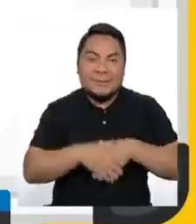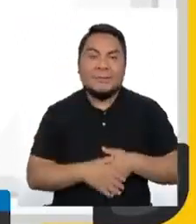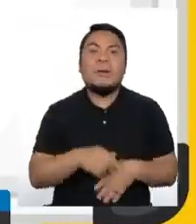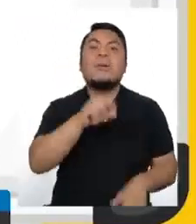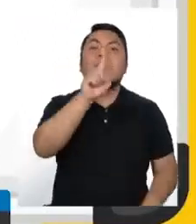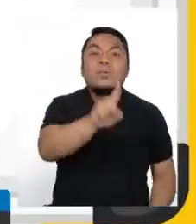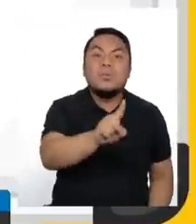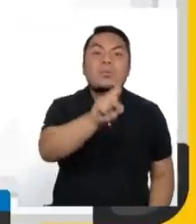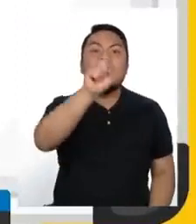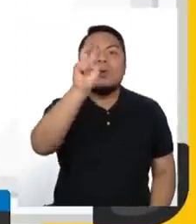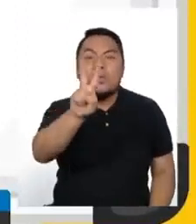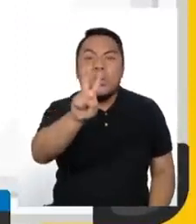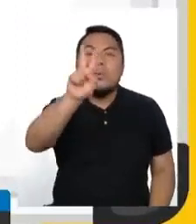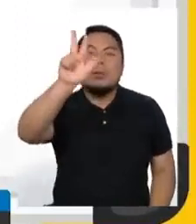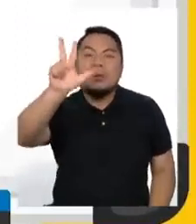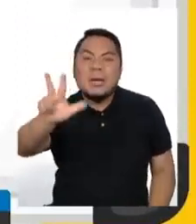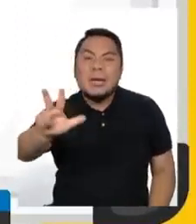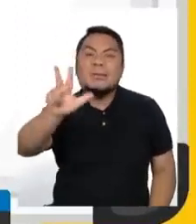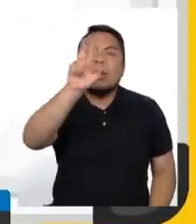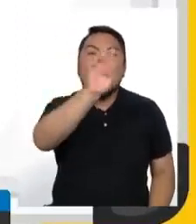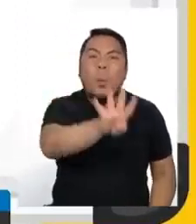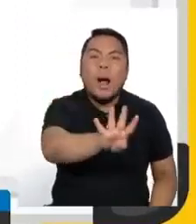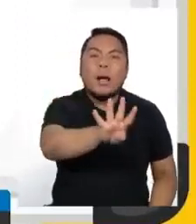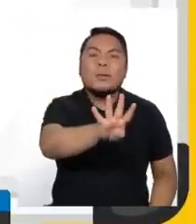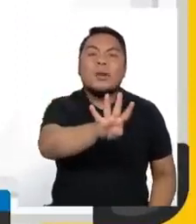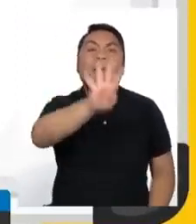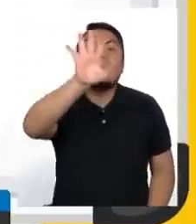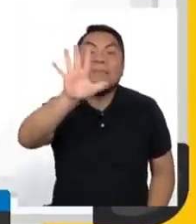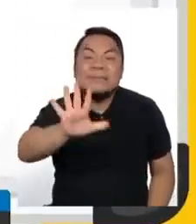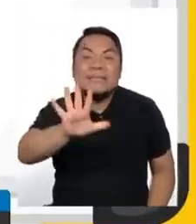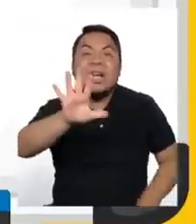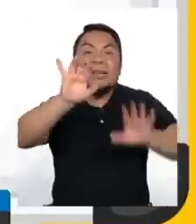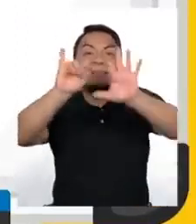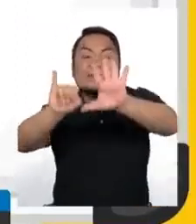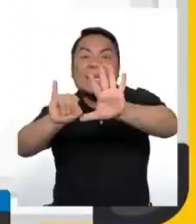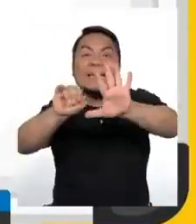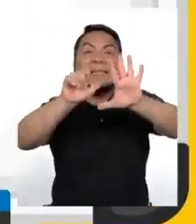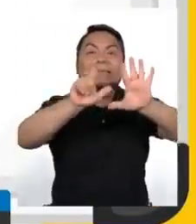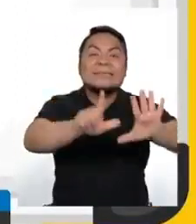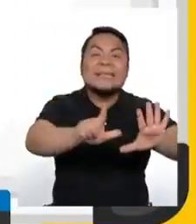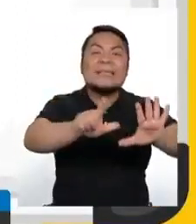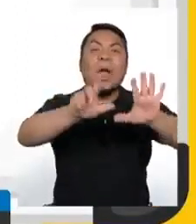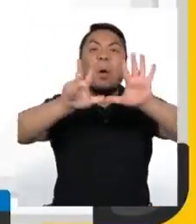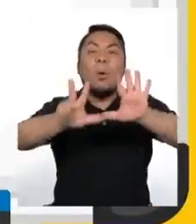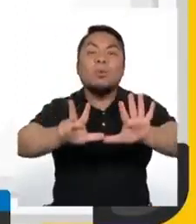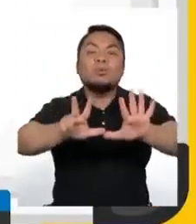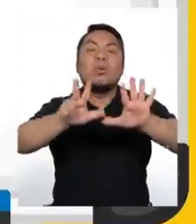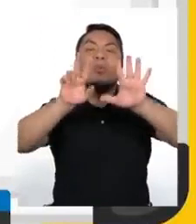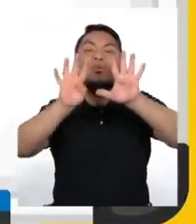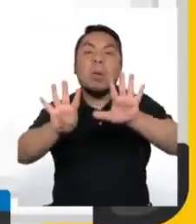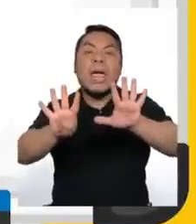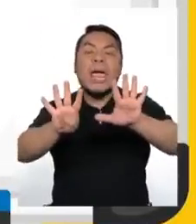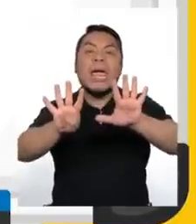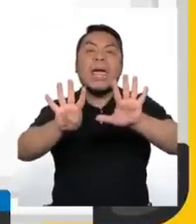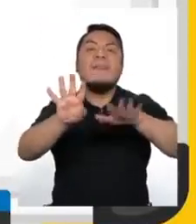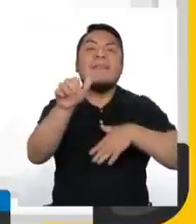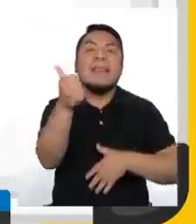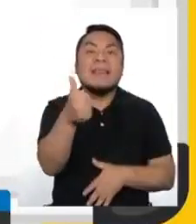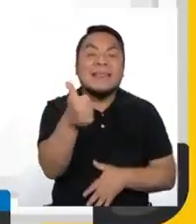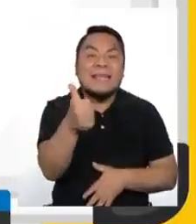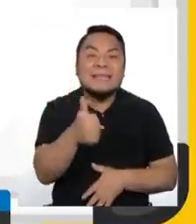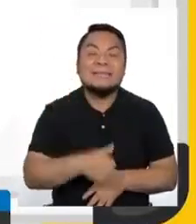1, 2, 3, 4, 5, 6, 7, 8, 9,